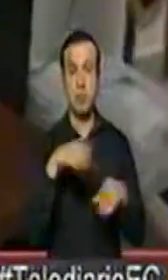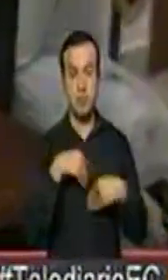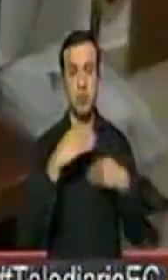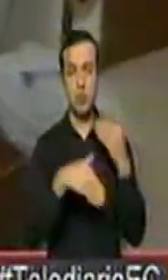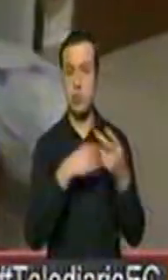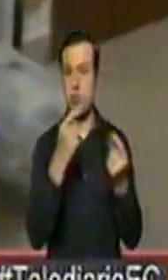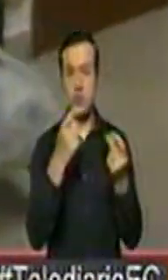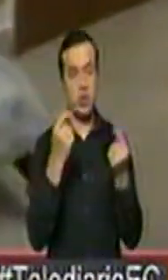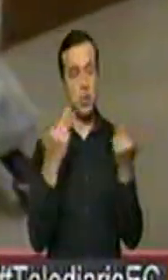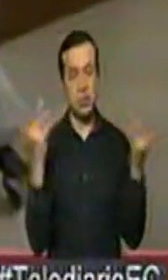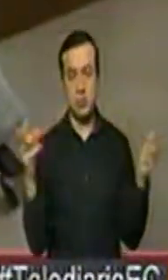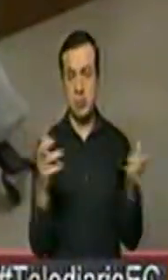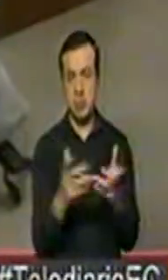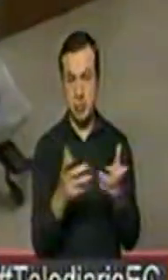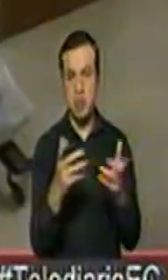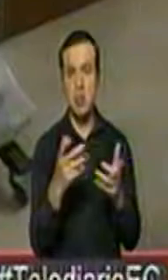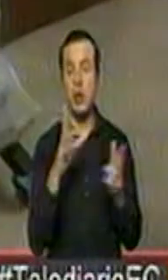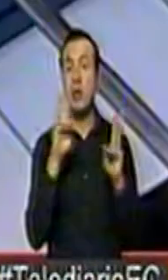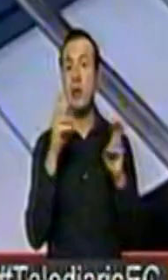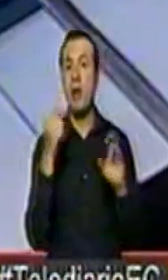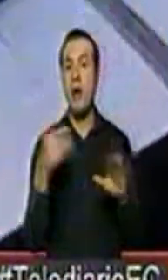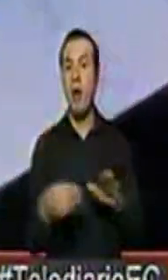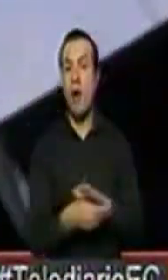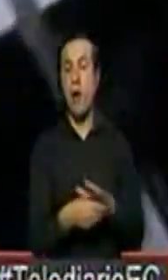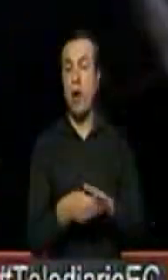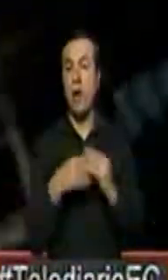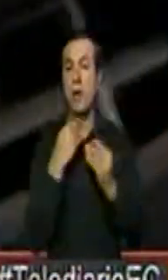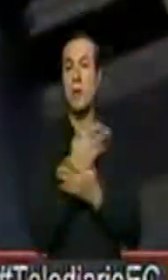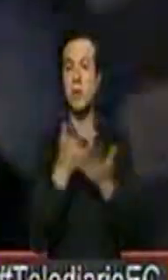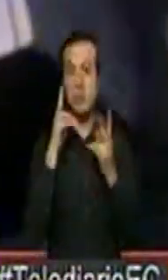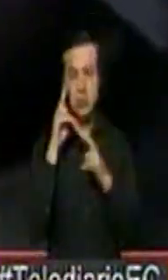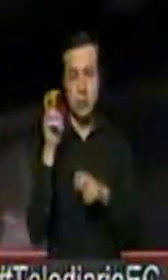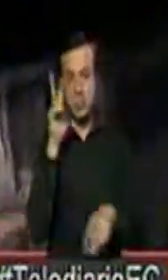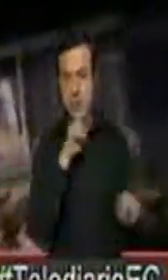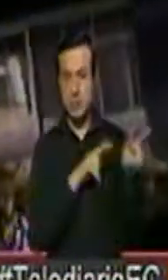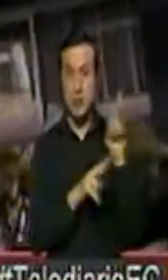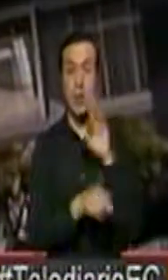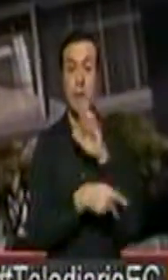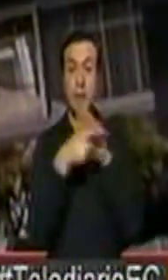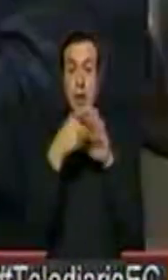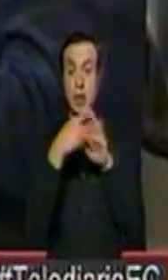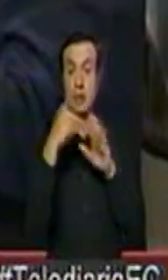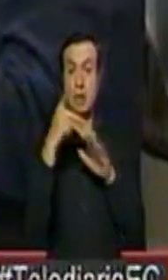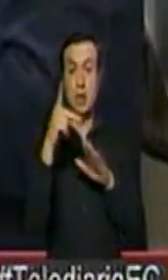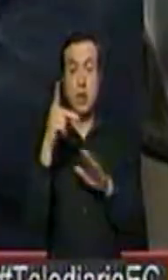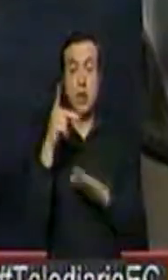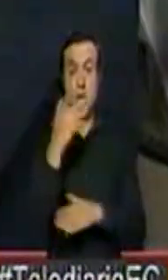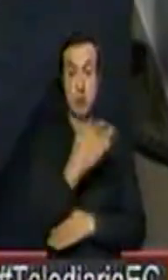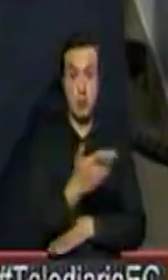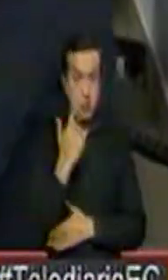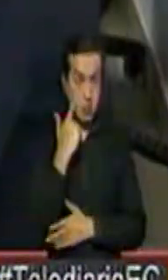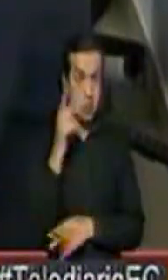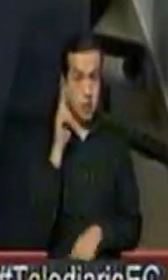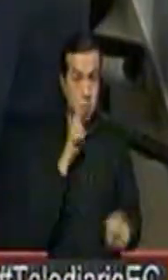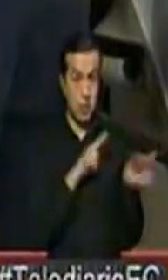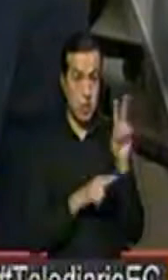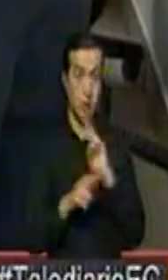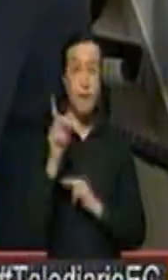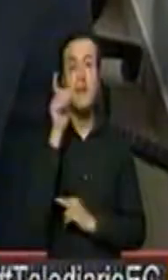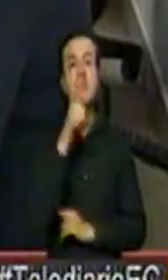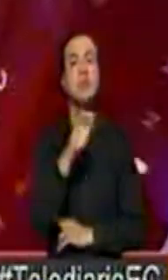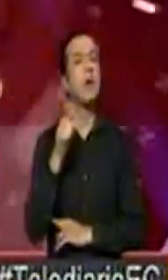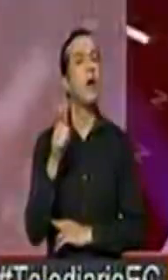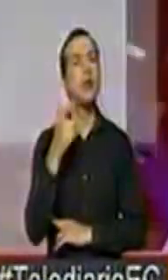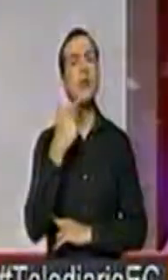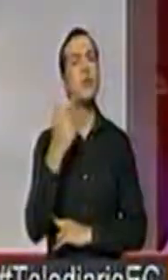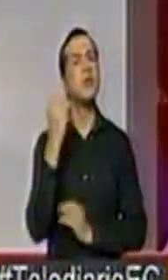procedimiento abreviado en el caso de tráfico de influencias, que se investiga al interior de la estatal petrolera. A decir del fiscal Alex Castillo, existe